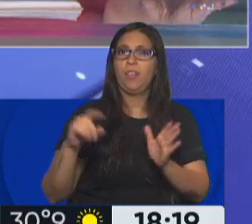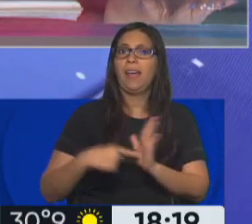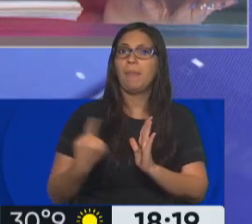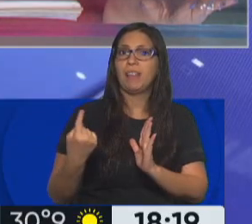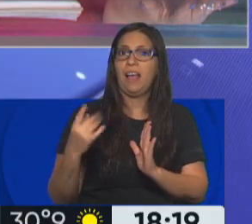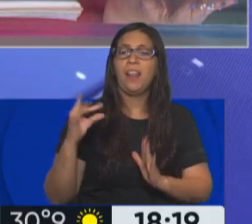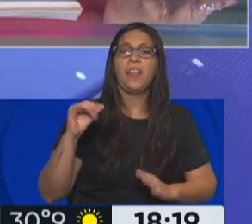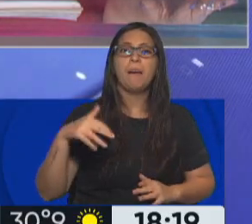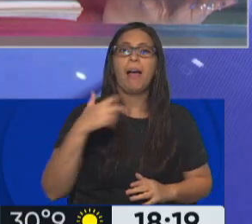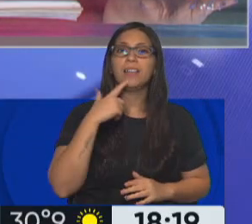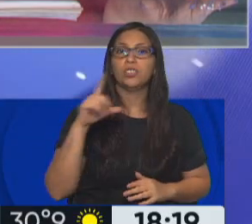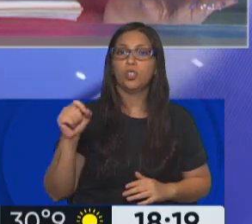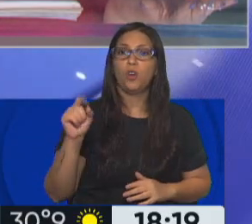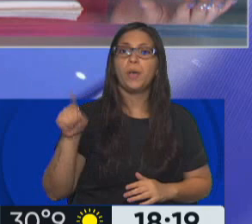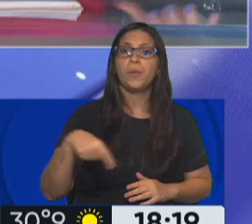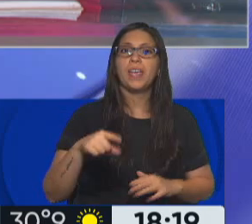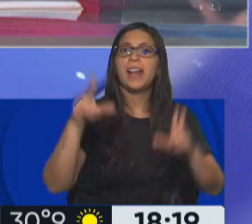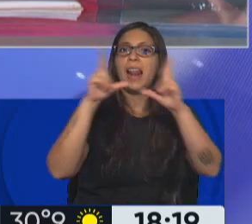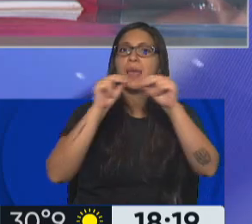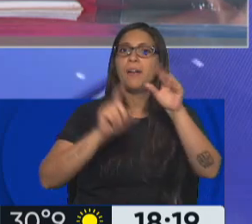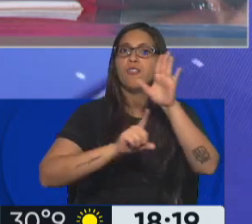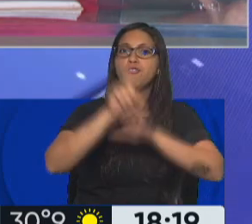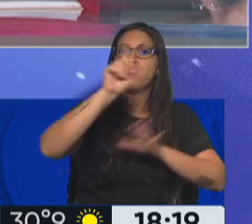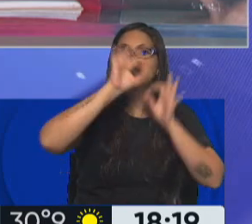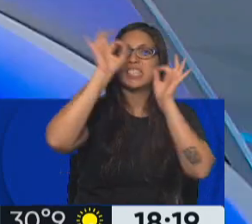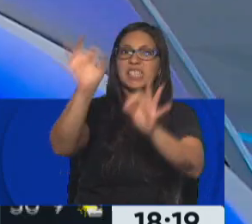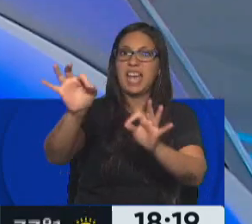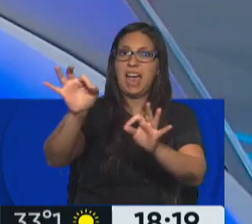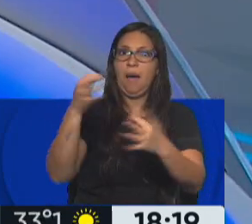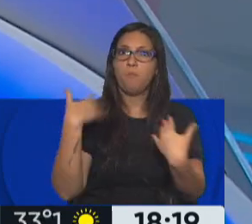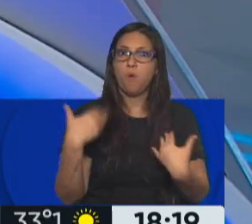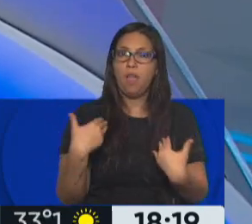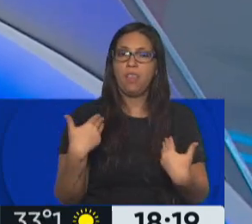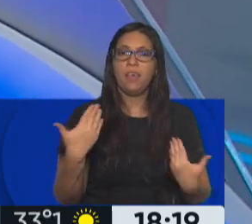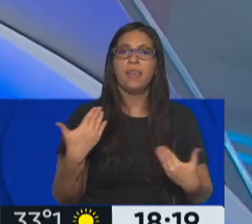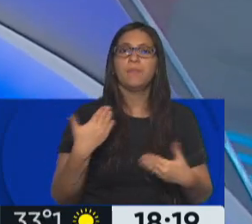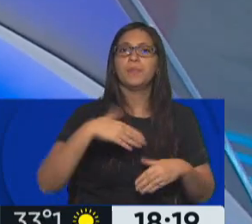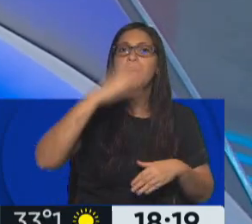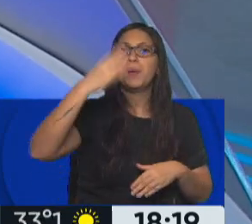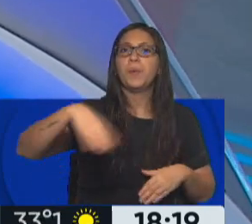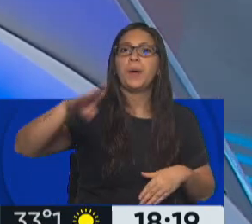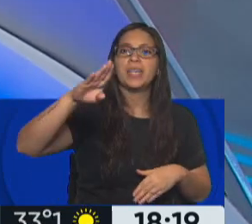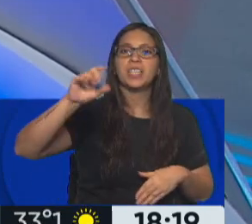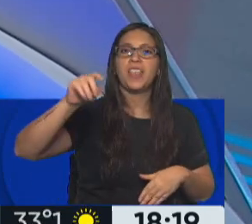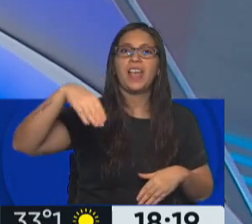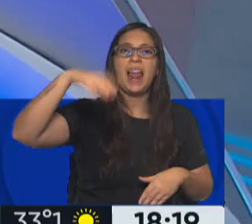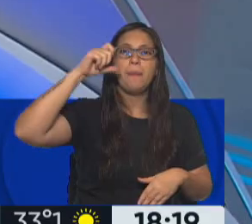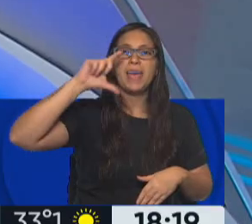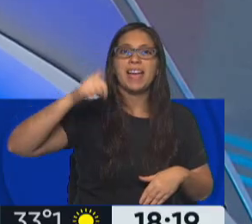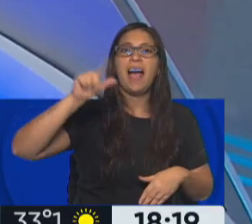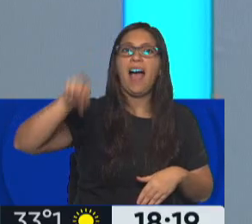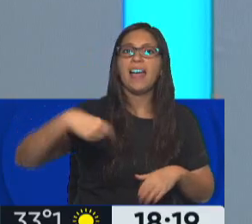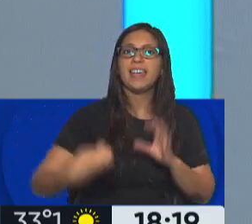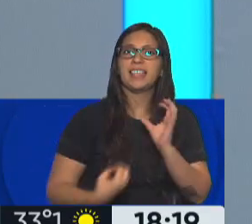eso, le permite tener acceso al norte del Líbano, llegar al Valle de la Beca. El Valle de la Beca es nada más ni nada menos el lugar donde nació Hezbollah, de